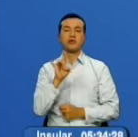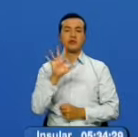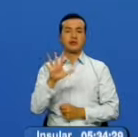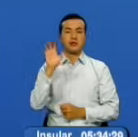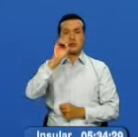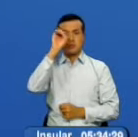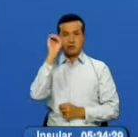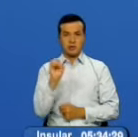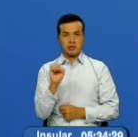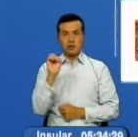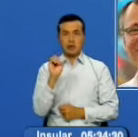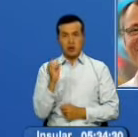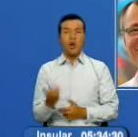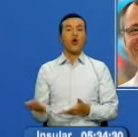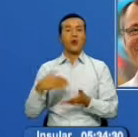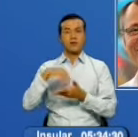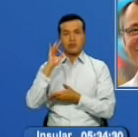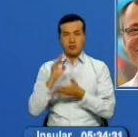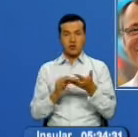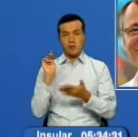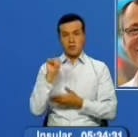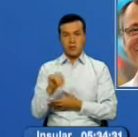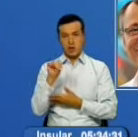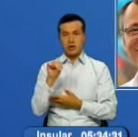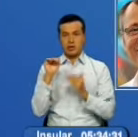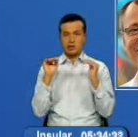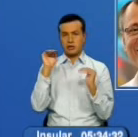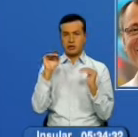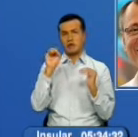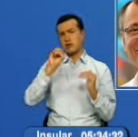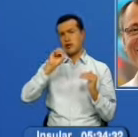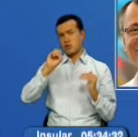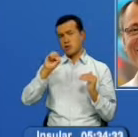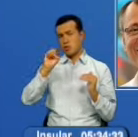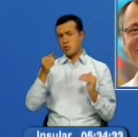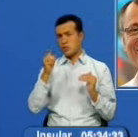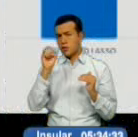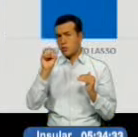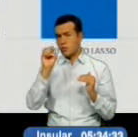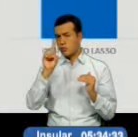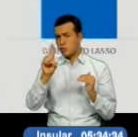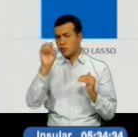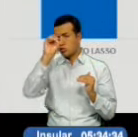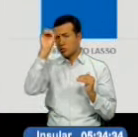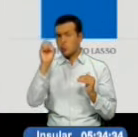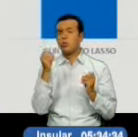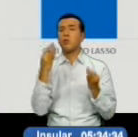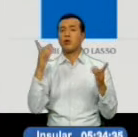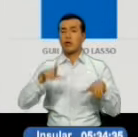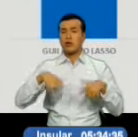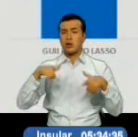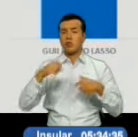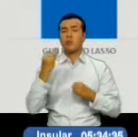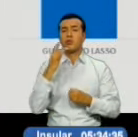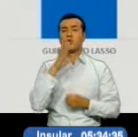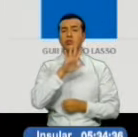48,85%. Tras el recuento de este martes, los porcentajes variaron en un 0,01%, dejando a Moreno Glas con